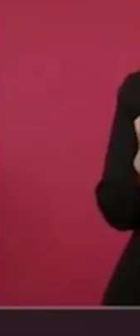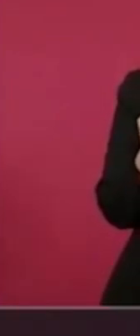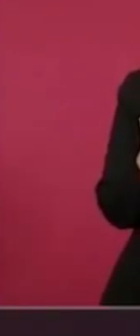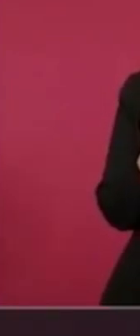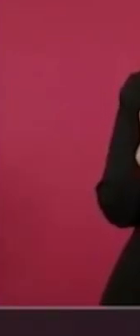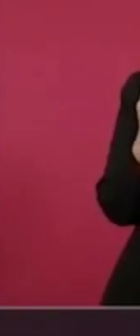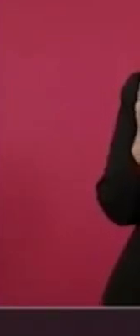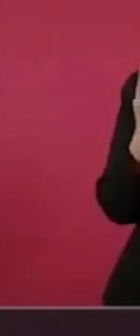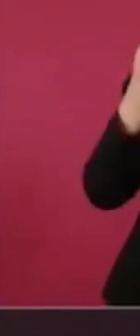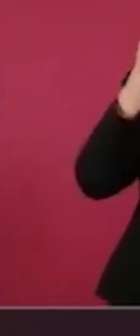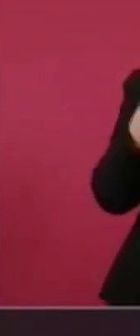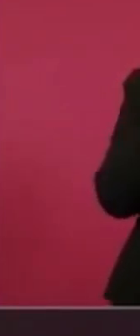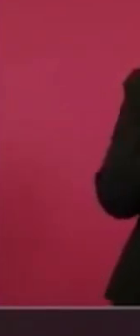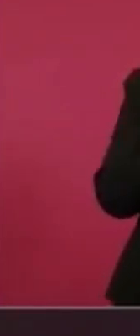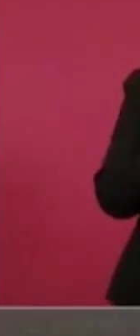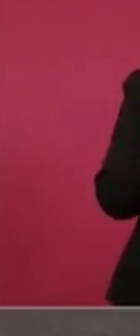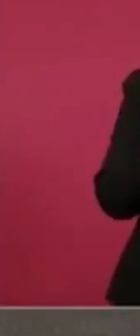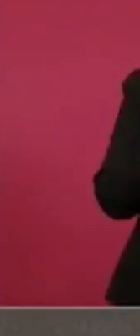si no me equivoco,